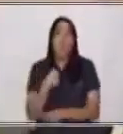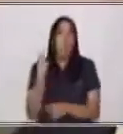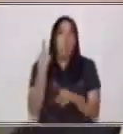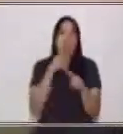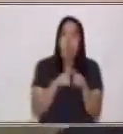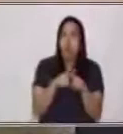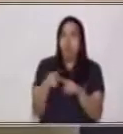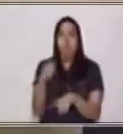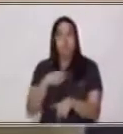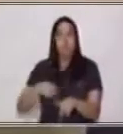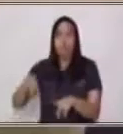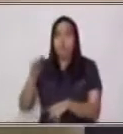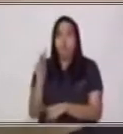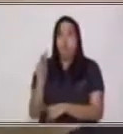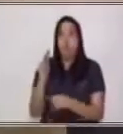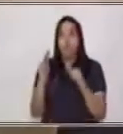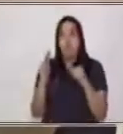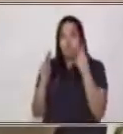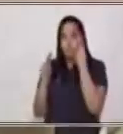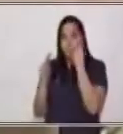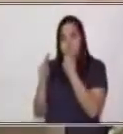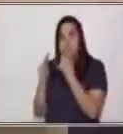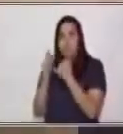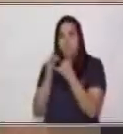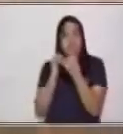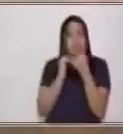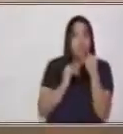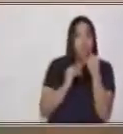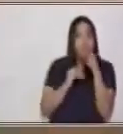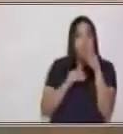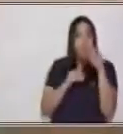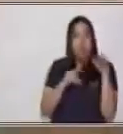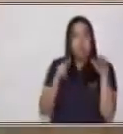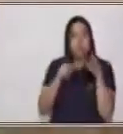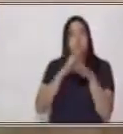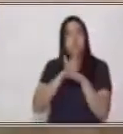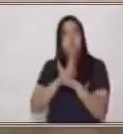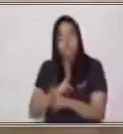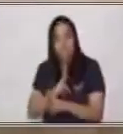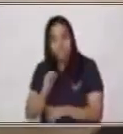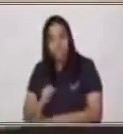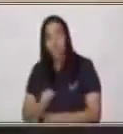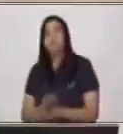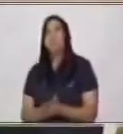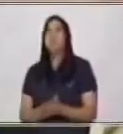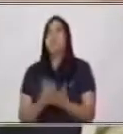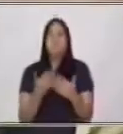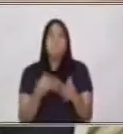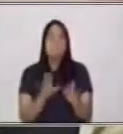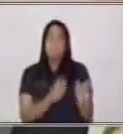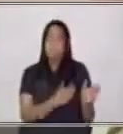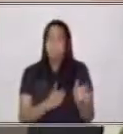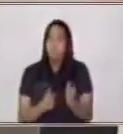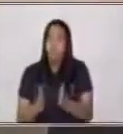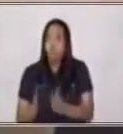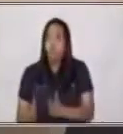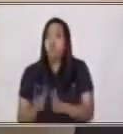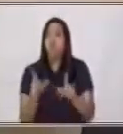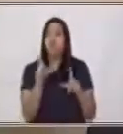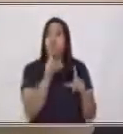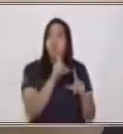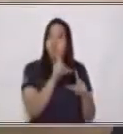Y entonces nuestra matriz, este ordenamiento de filas y columnas, va a tener un orden m por